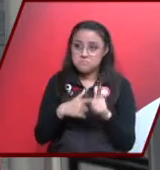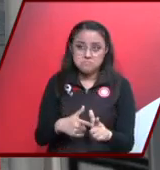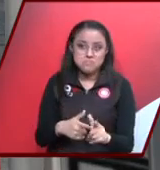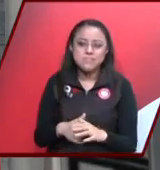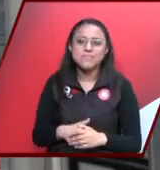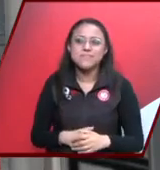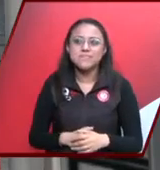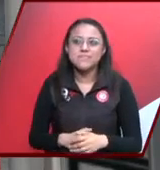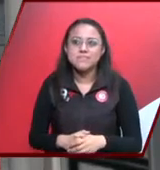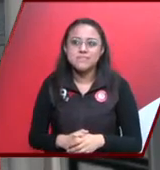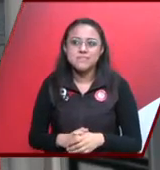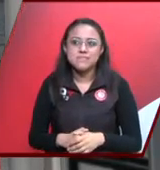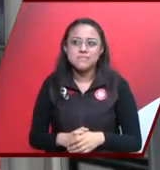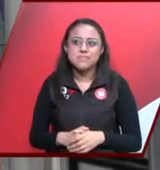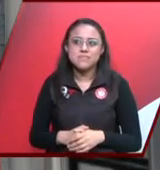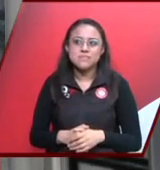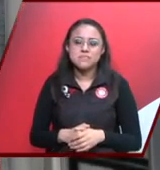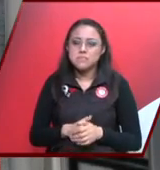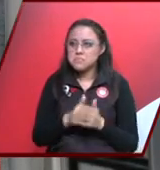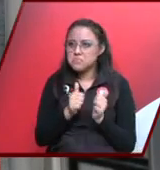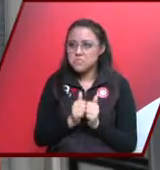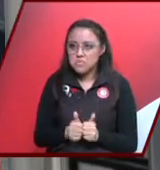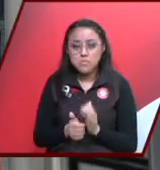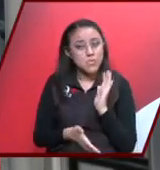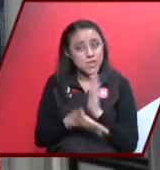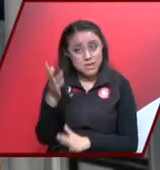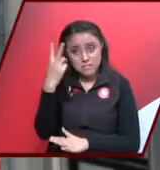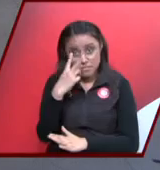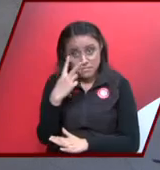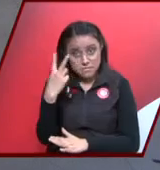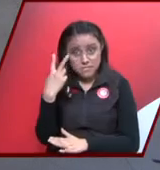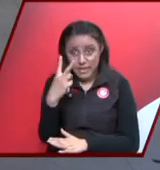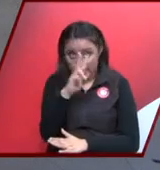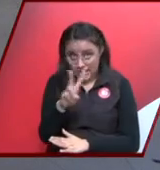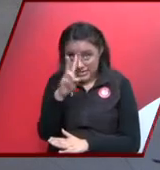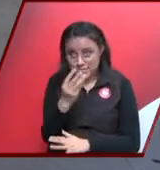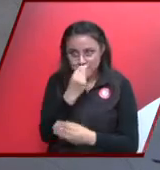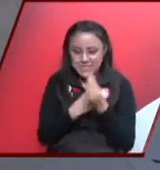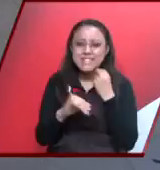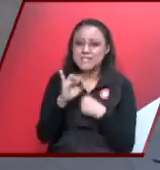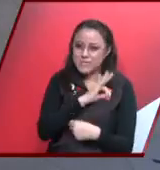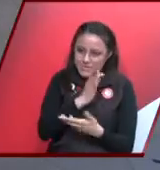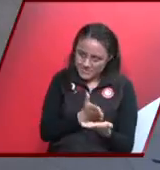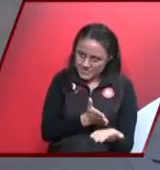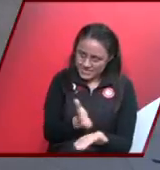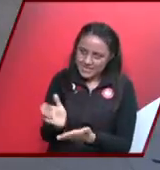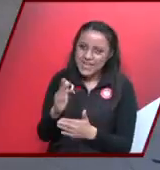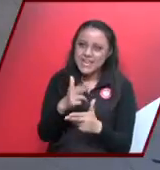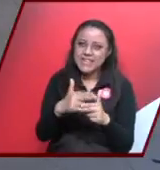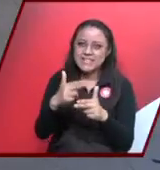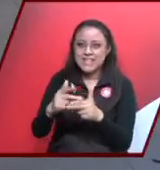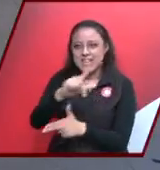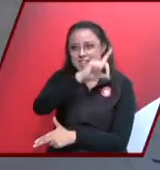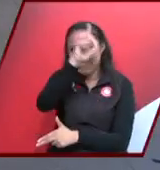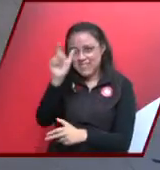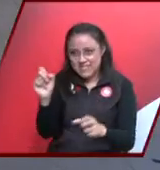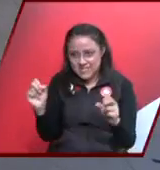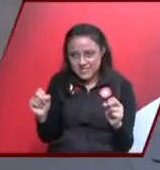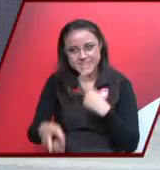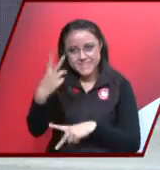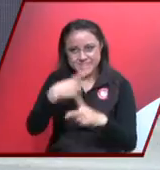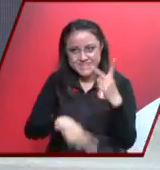Sí. Ahí deja todo tu tinglado. ¿Puede ir al viernes? Pásale el viernes de dragón. Mucho gusto. Hasta okay. luego. Hasta Adiós. Luego.